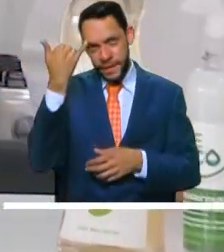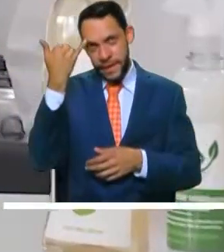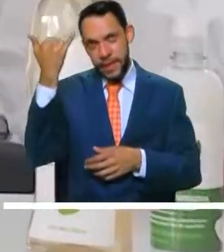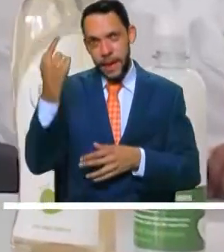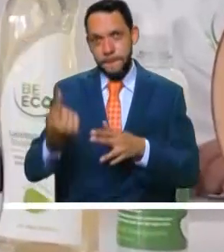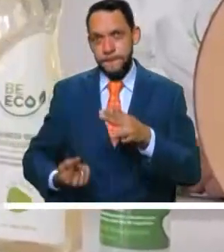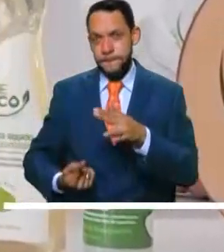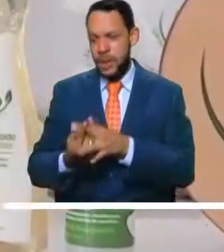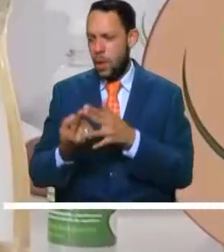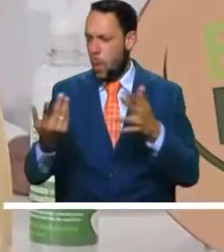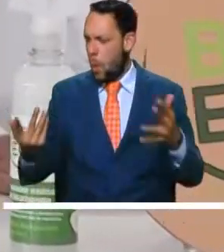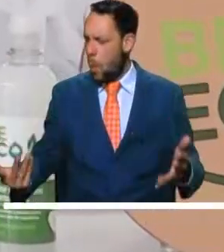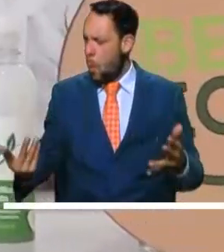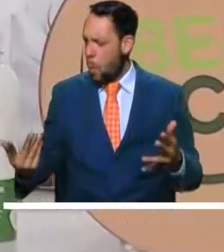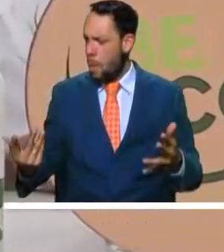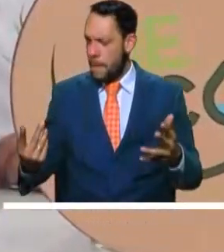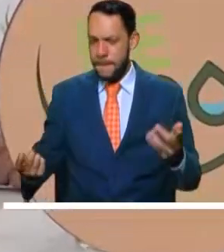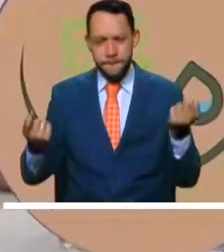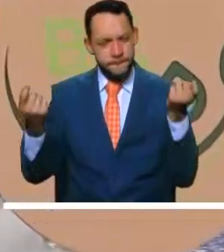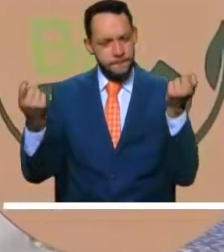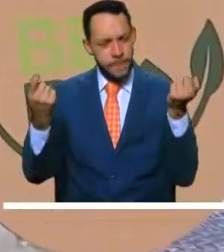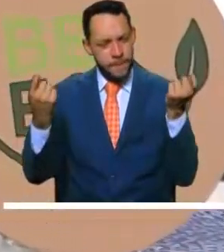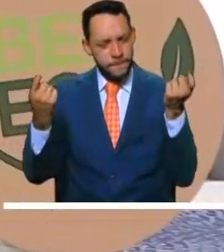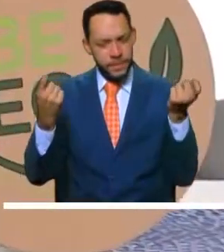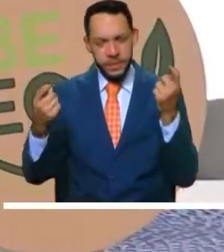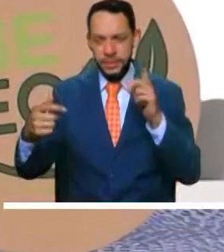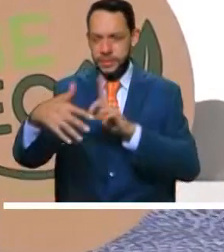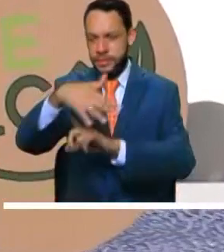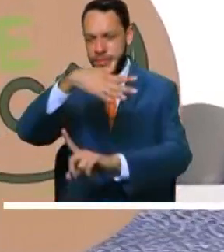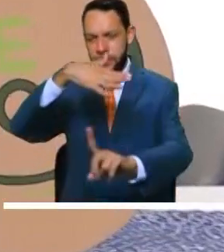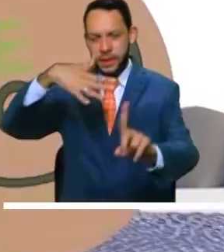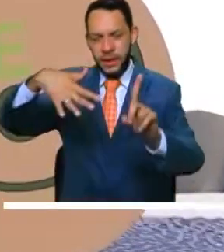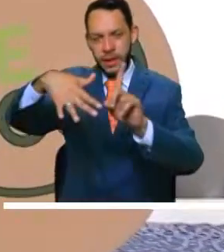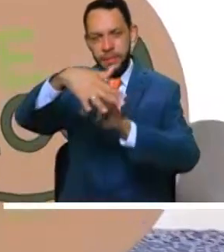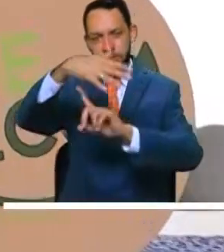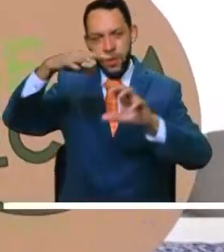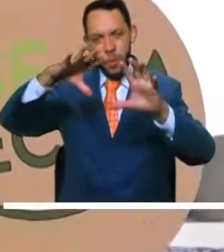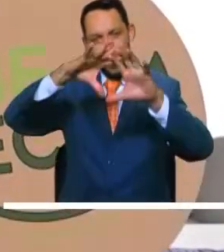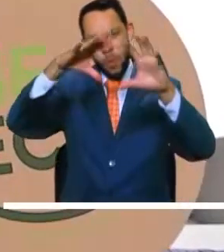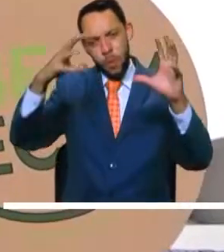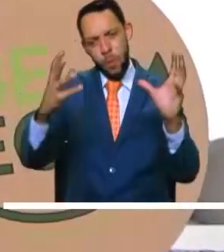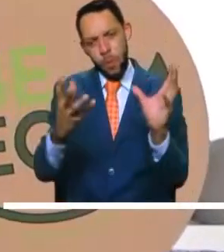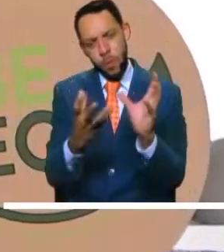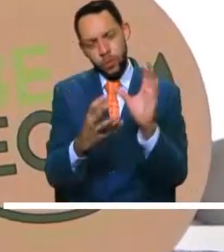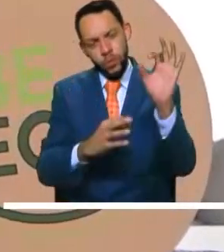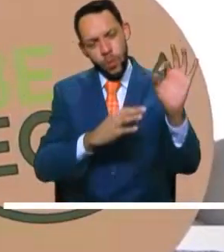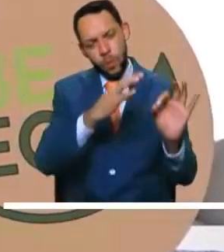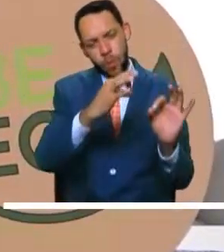qué tenemos que pensar siempre en buscar algo que sea amigable con el medio ambiente y con nuestra salud.